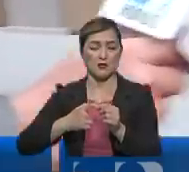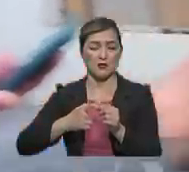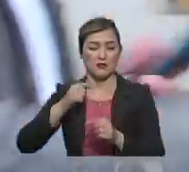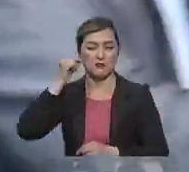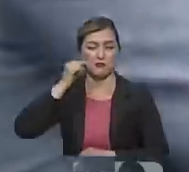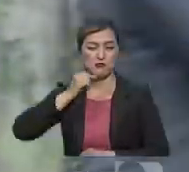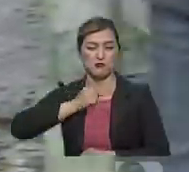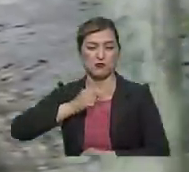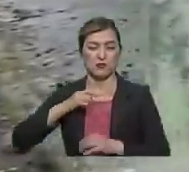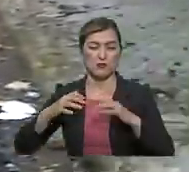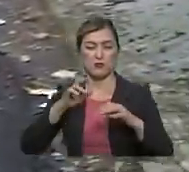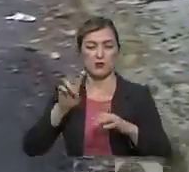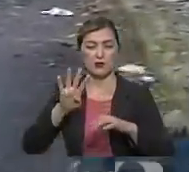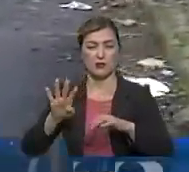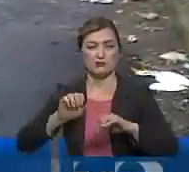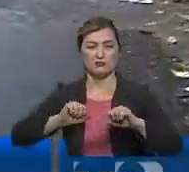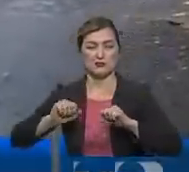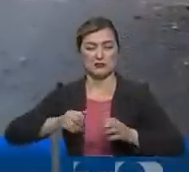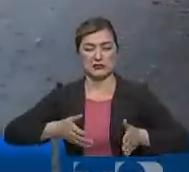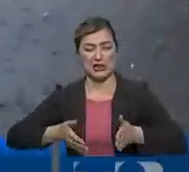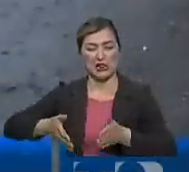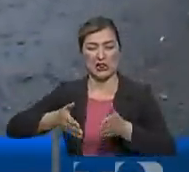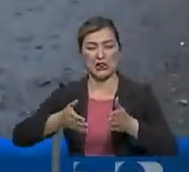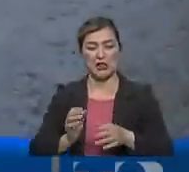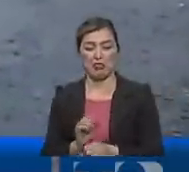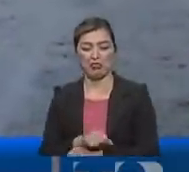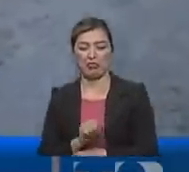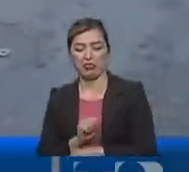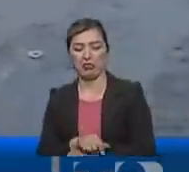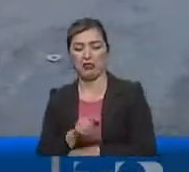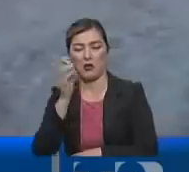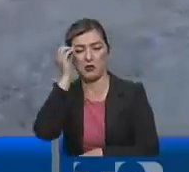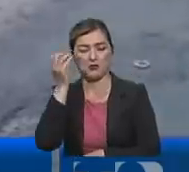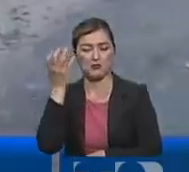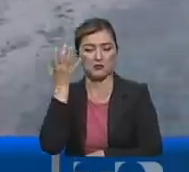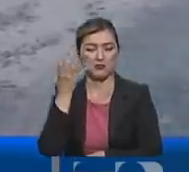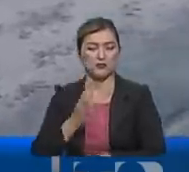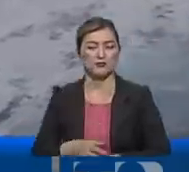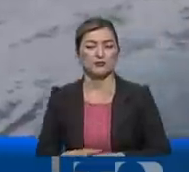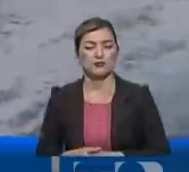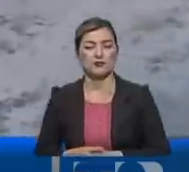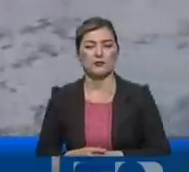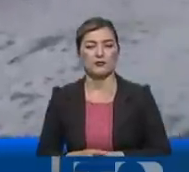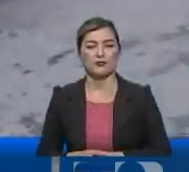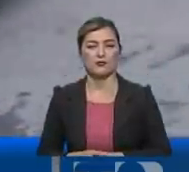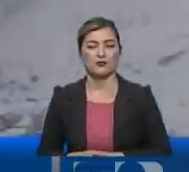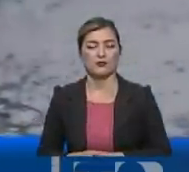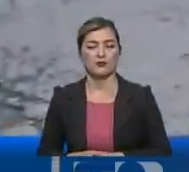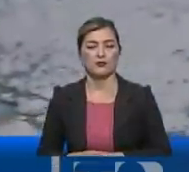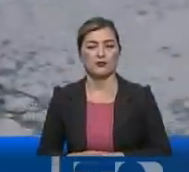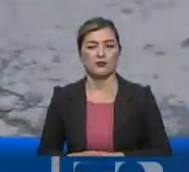la batalla del 24 de mayo, es una de las más olvidadas. Y aparte de eso, pues parece que los